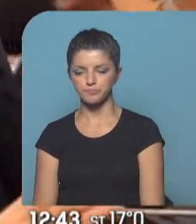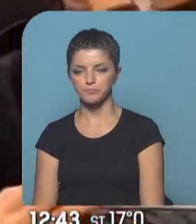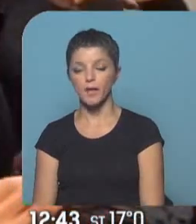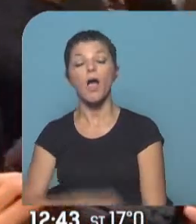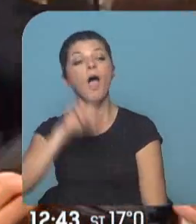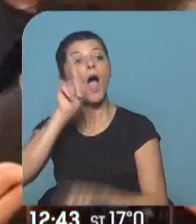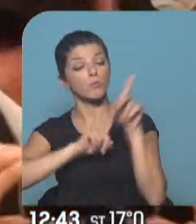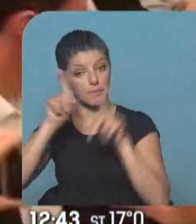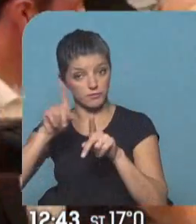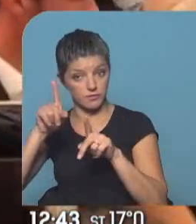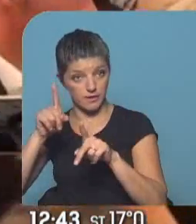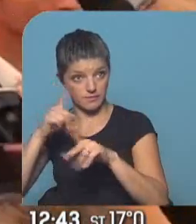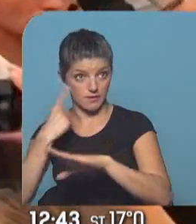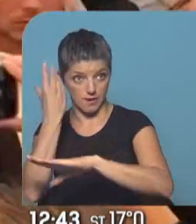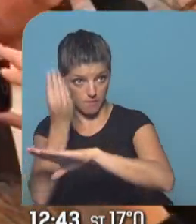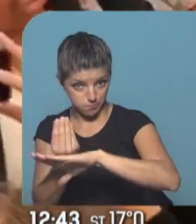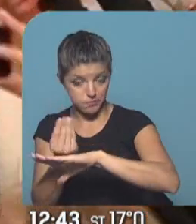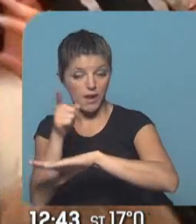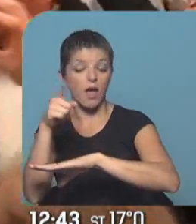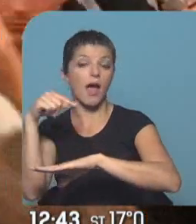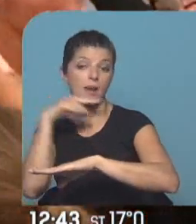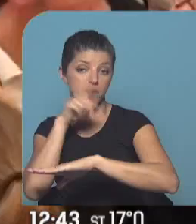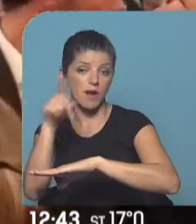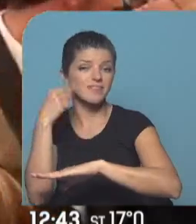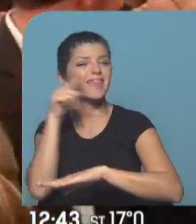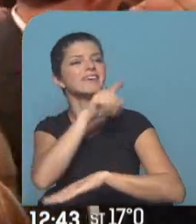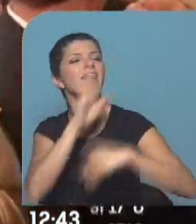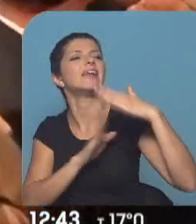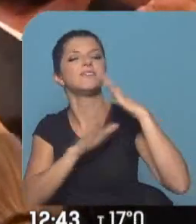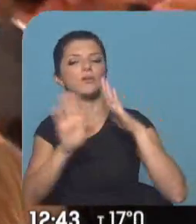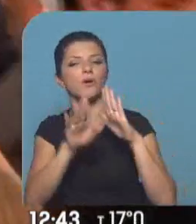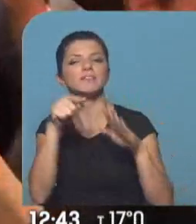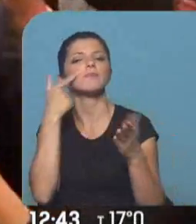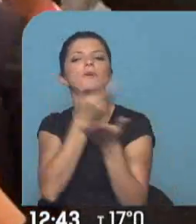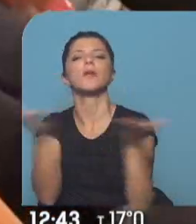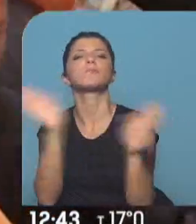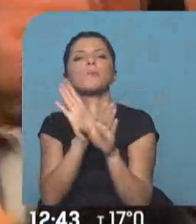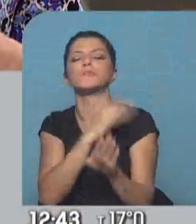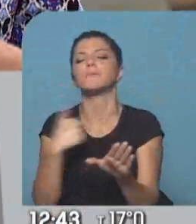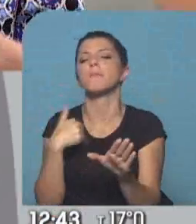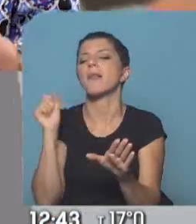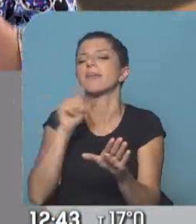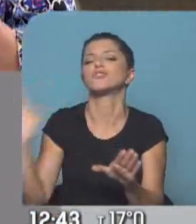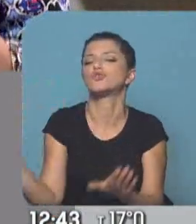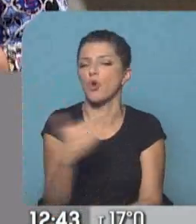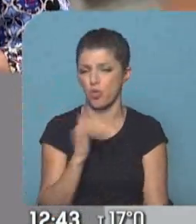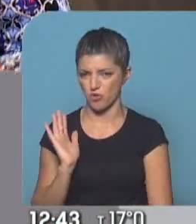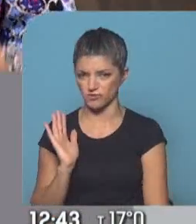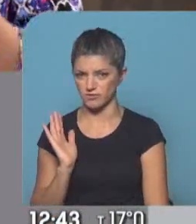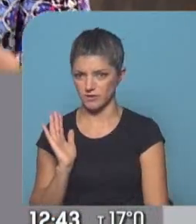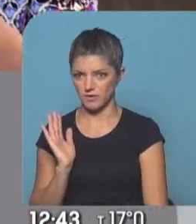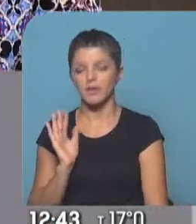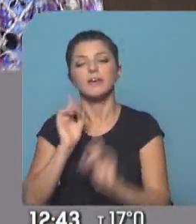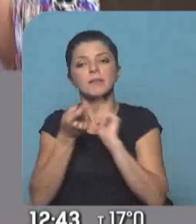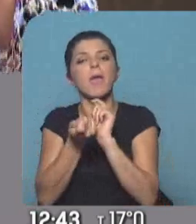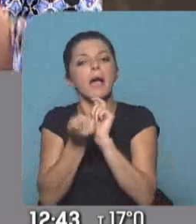que en realidad no es tan fuerte su liderazgo, salvo que ella se presenta como una mamá, como la mamá de todos los alemanes, y que cambia mucho, que en